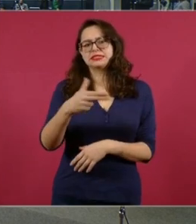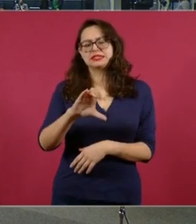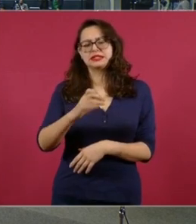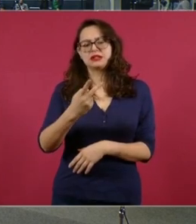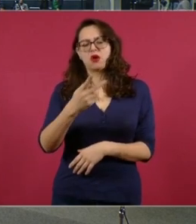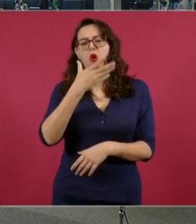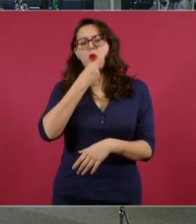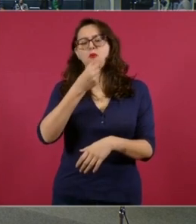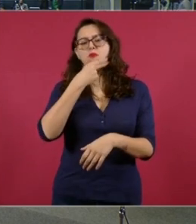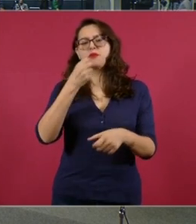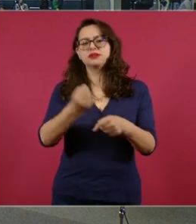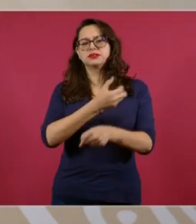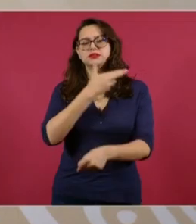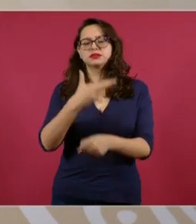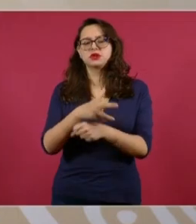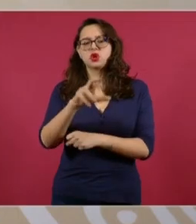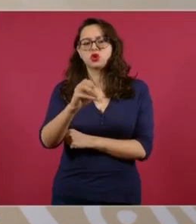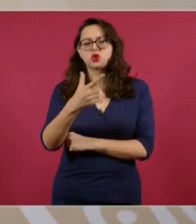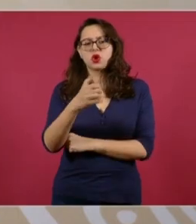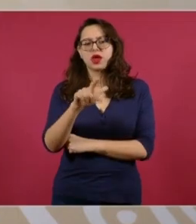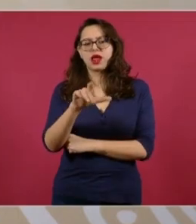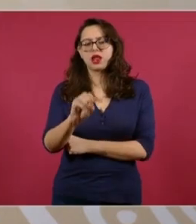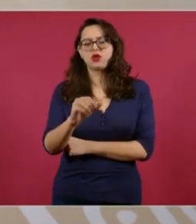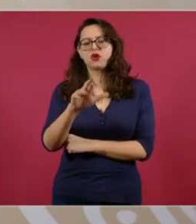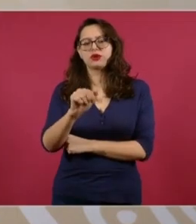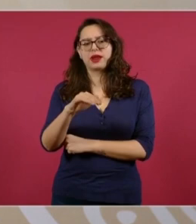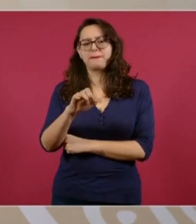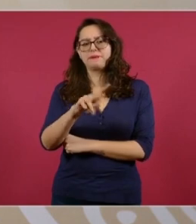Rogelio Ramírez de la O, me ha ayudado muchísimo.